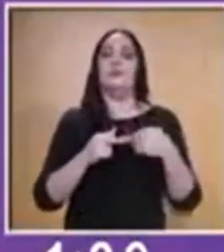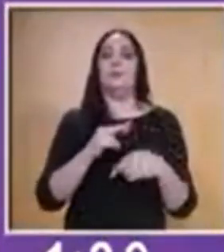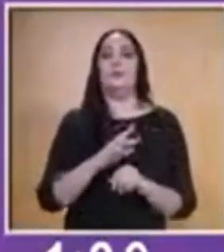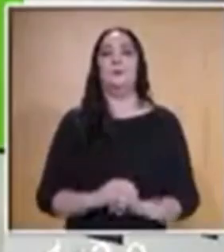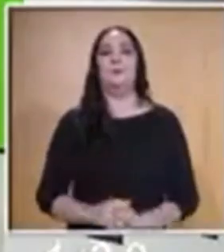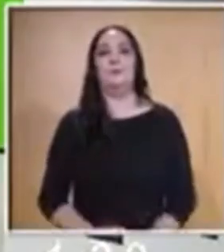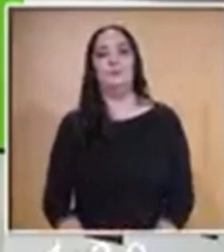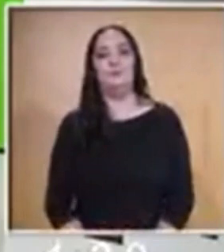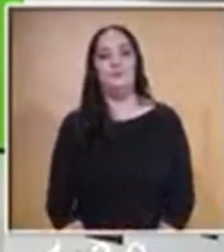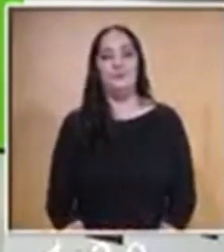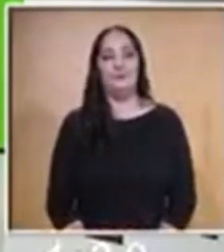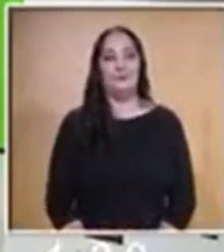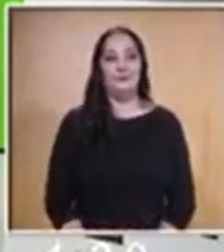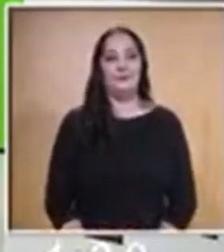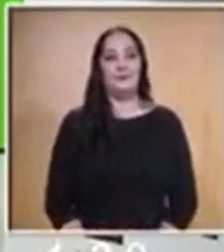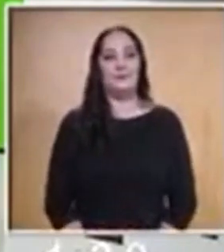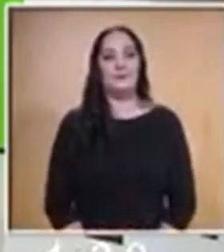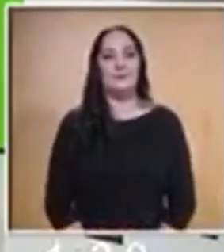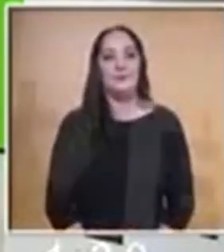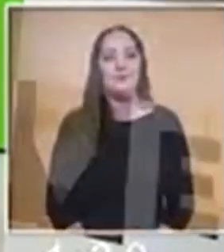regresamos.